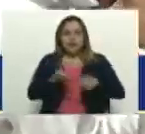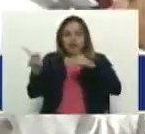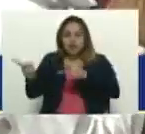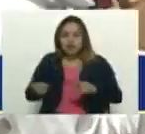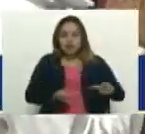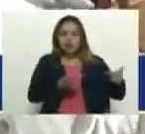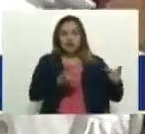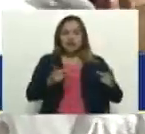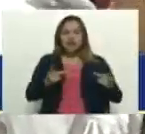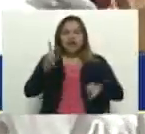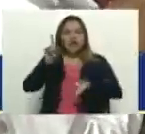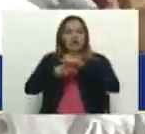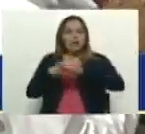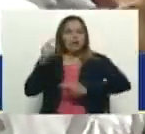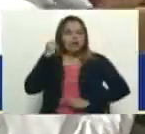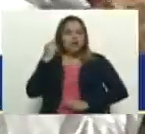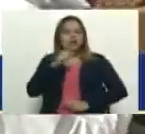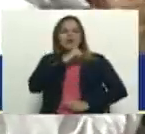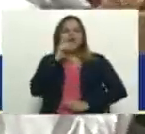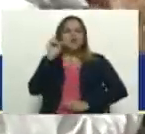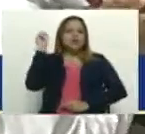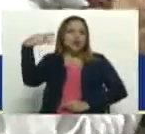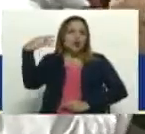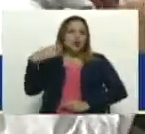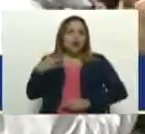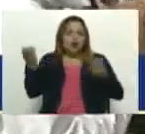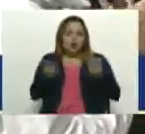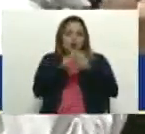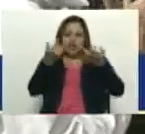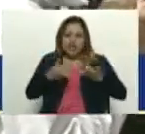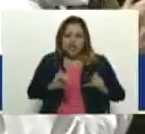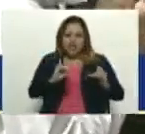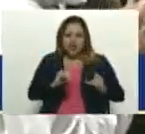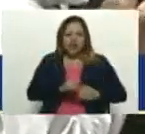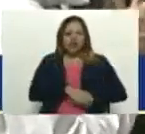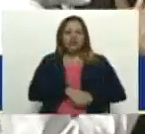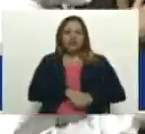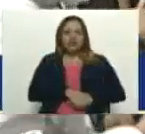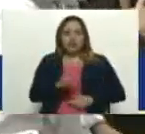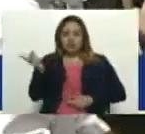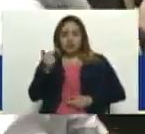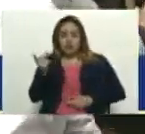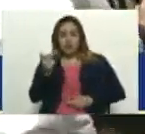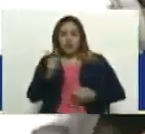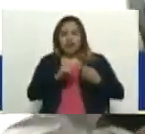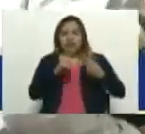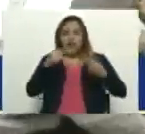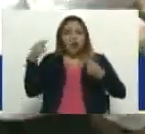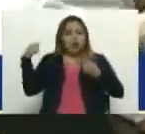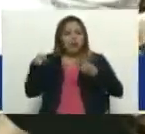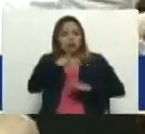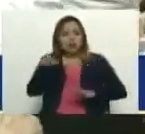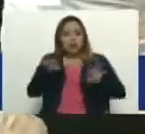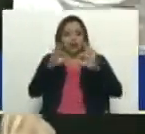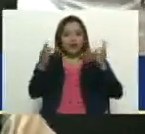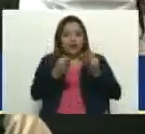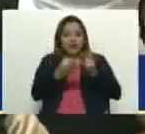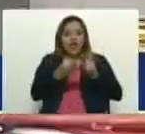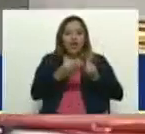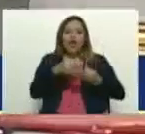compañera de vida, Sol Musette Primera, a sus hijos, Sandino y Juan Simón, y a sus familiares,